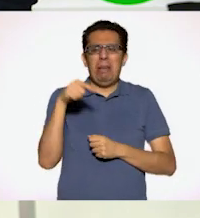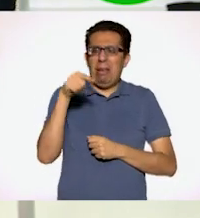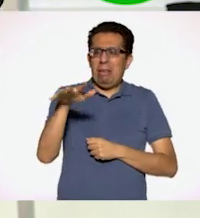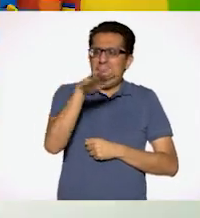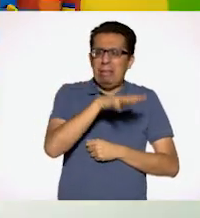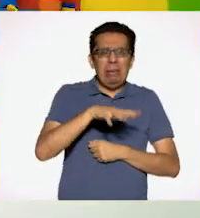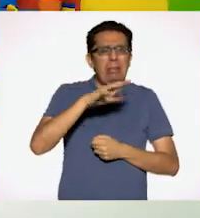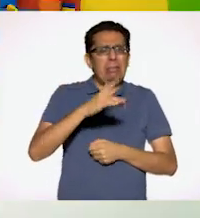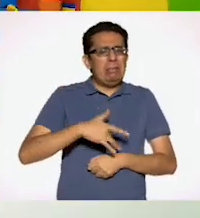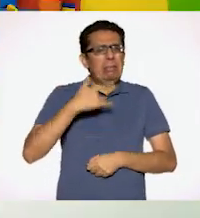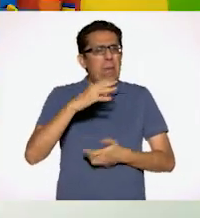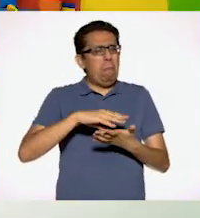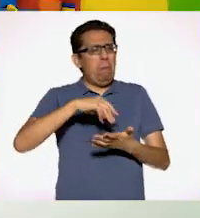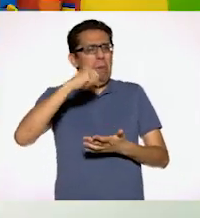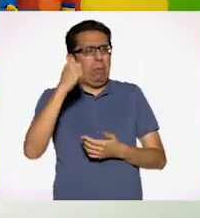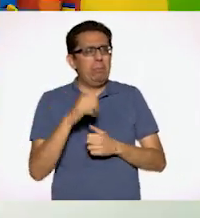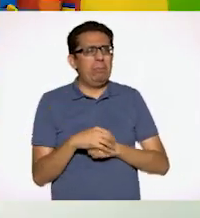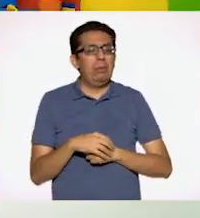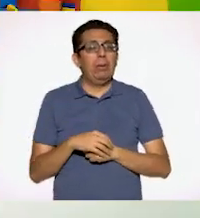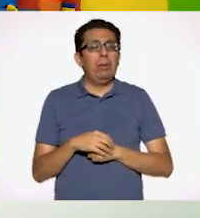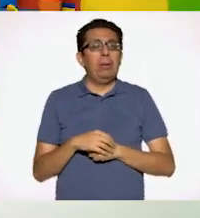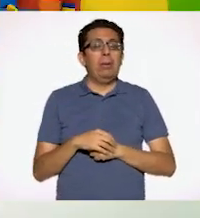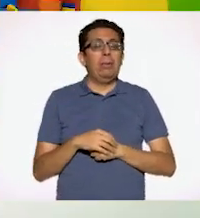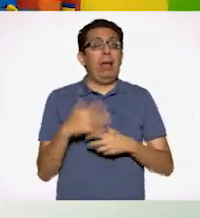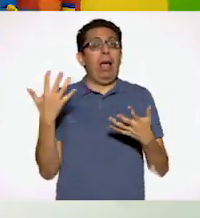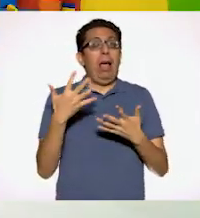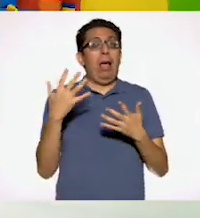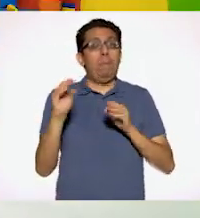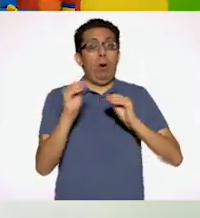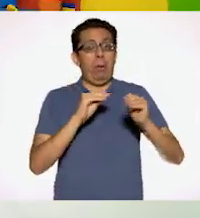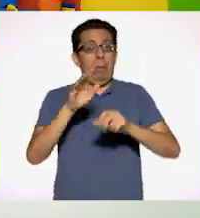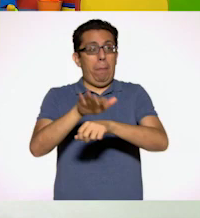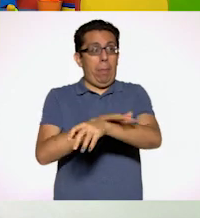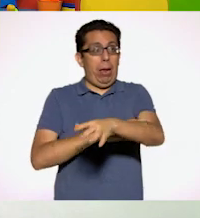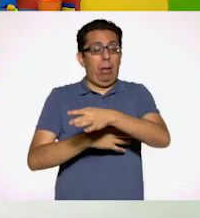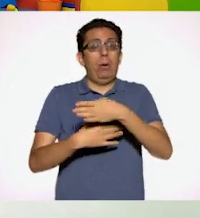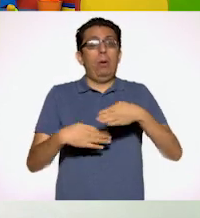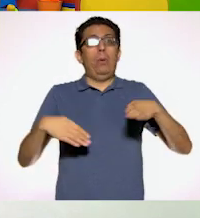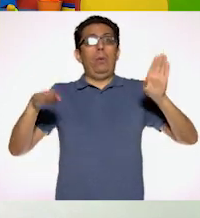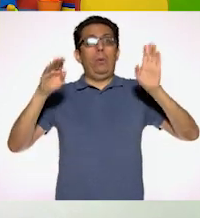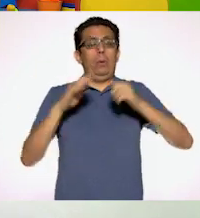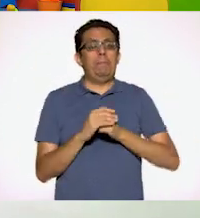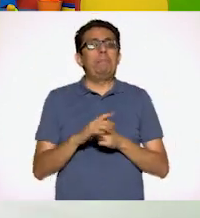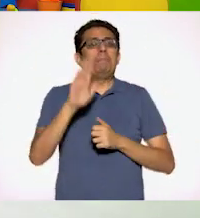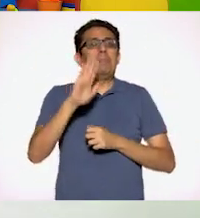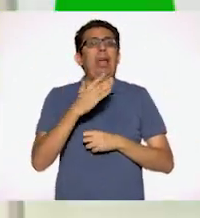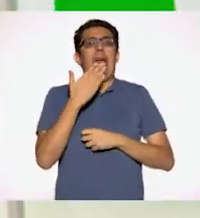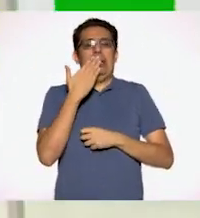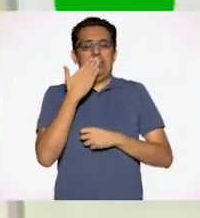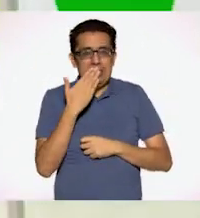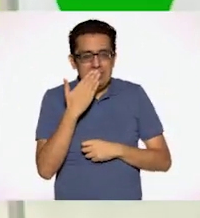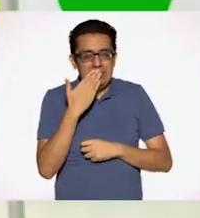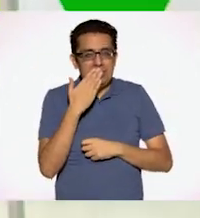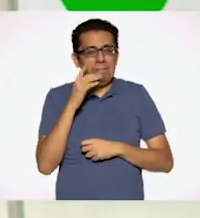aquí. ¡Ay! Vamos a levantar nuestros brazos y estornudamos fuerte.